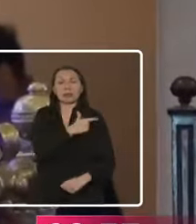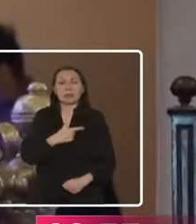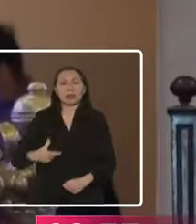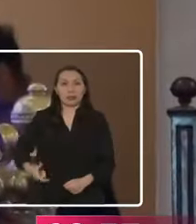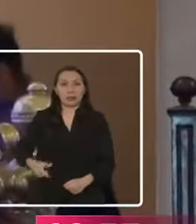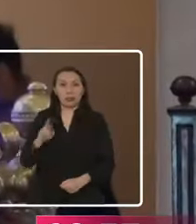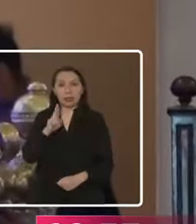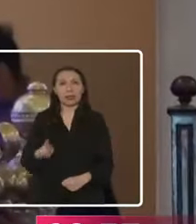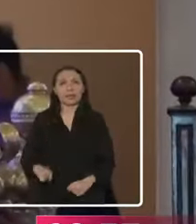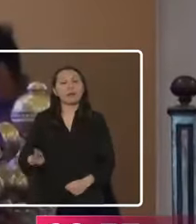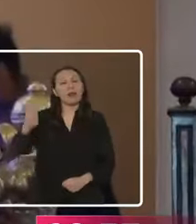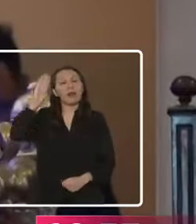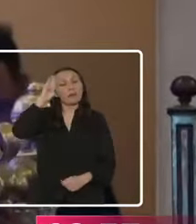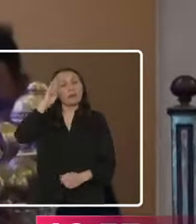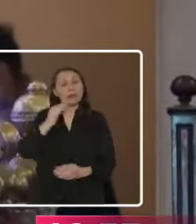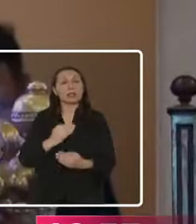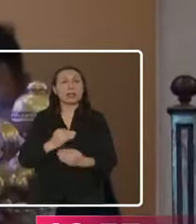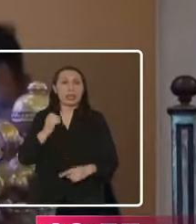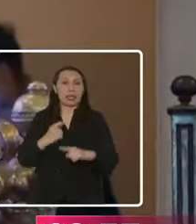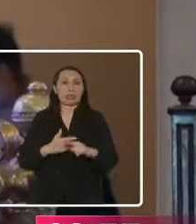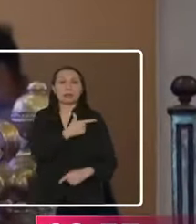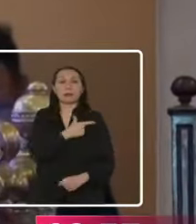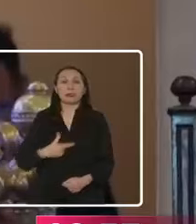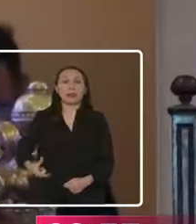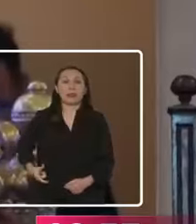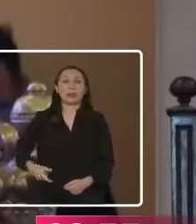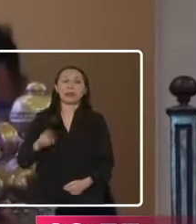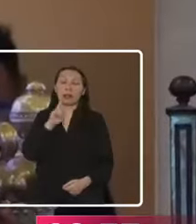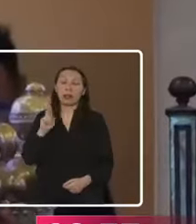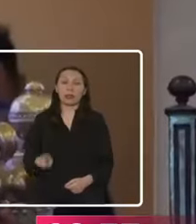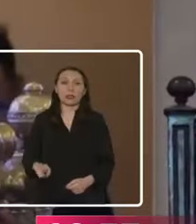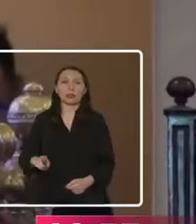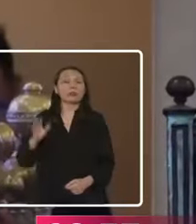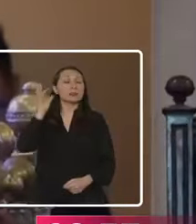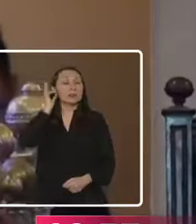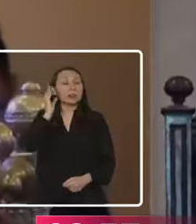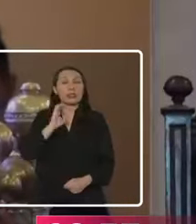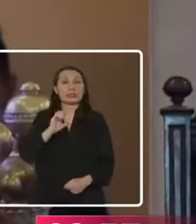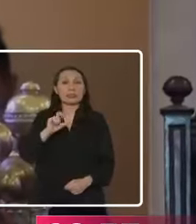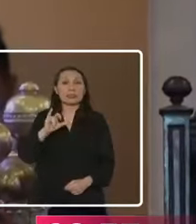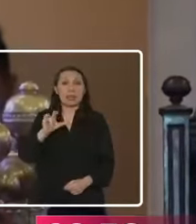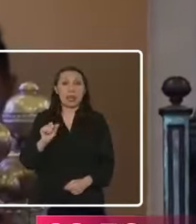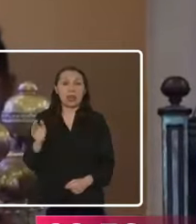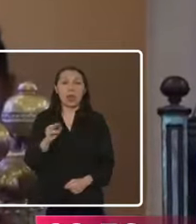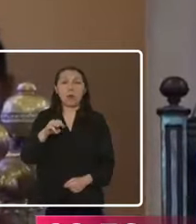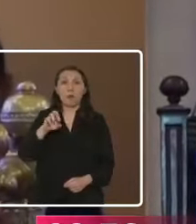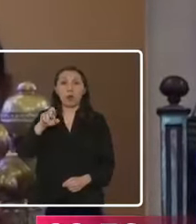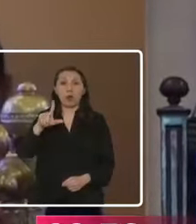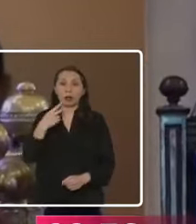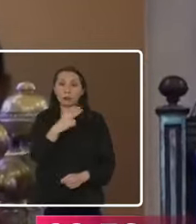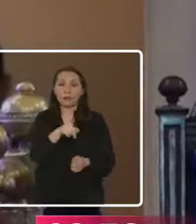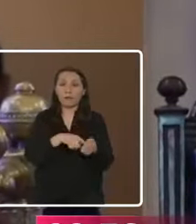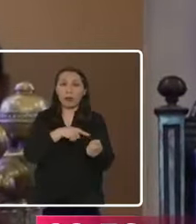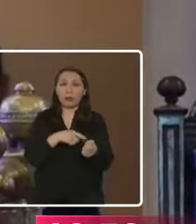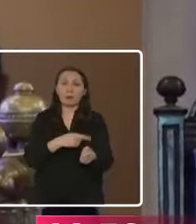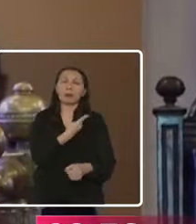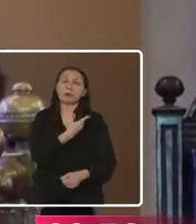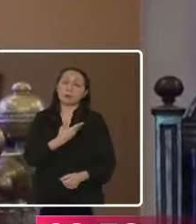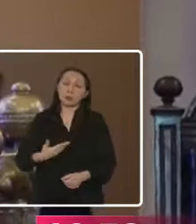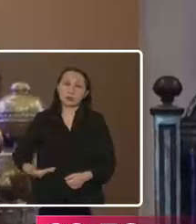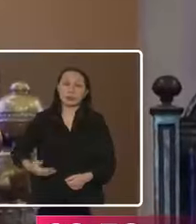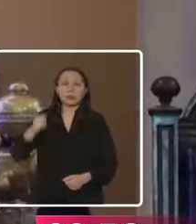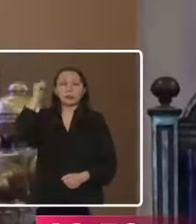República. Señora Michelle Bachelet, expresidenta de la República. Señora Cecilia Morel y su familia, el